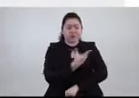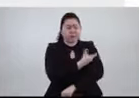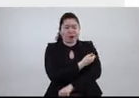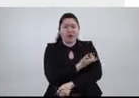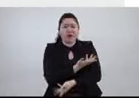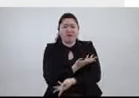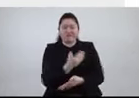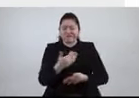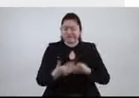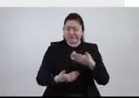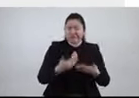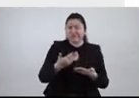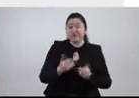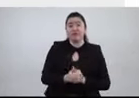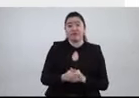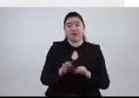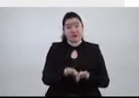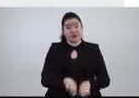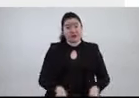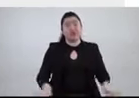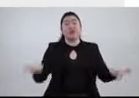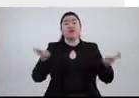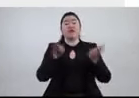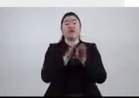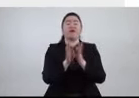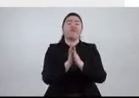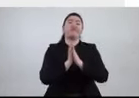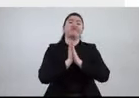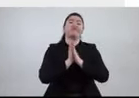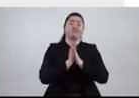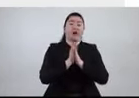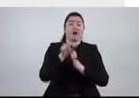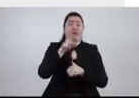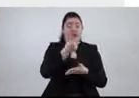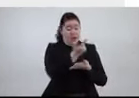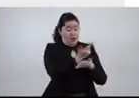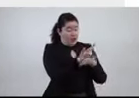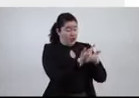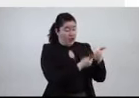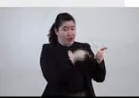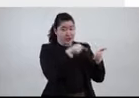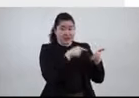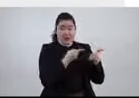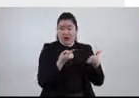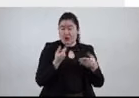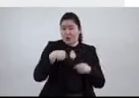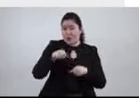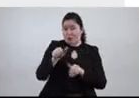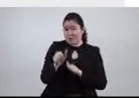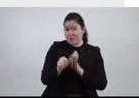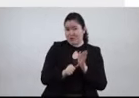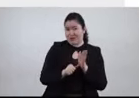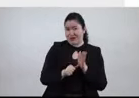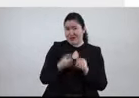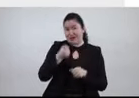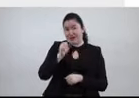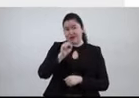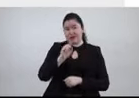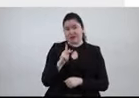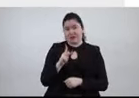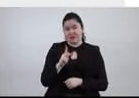es indispensable y queremos ser muy enfáticos, haber sido parte de las listas integradas durante un mes completo entre la Secretaría de Educación